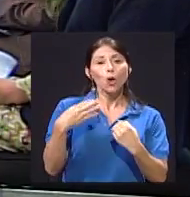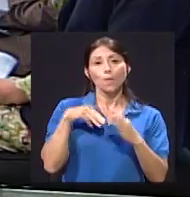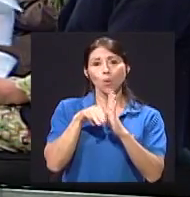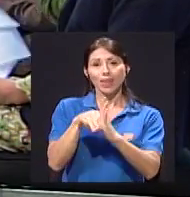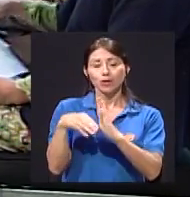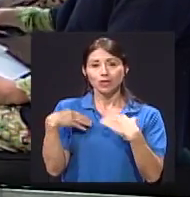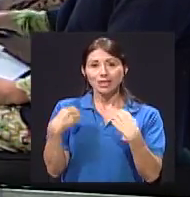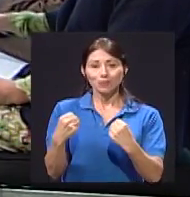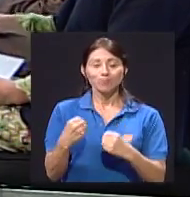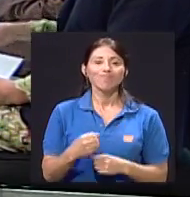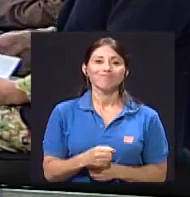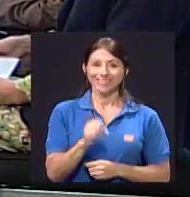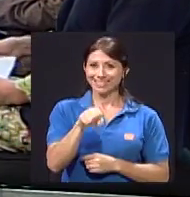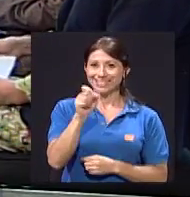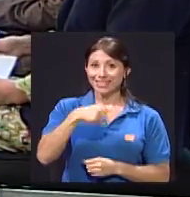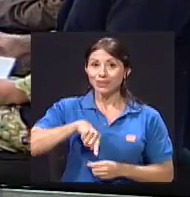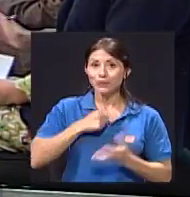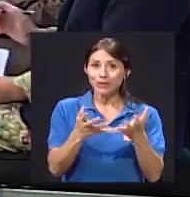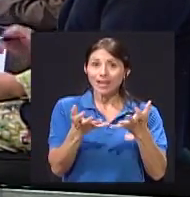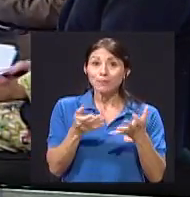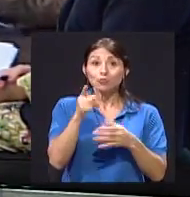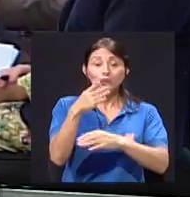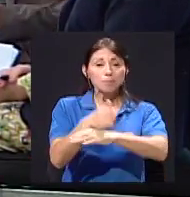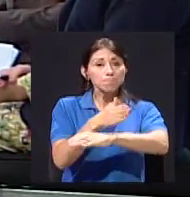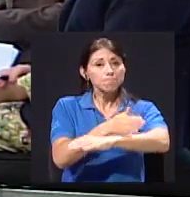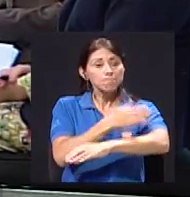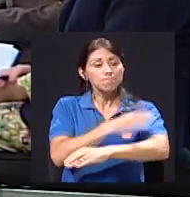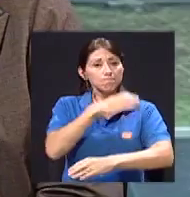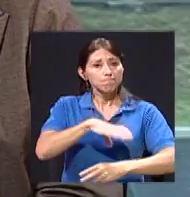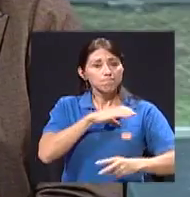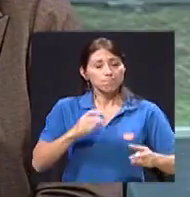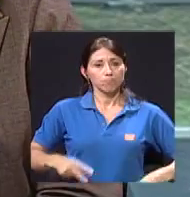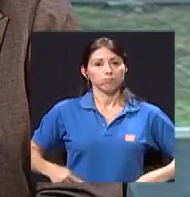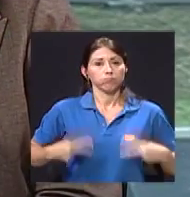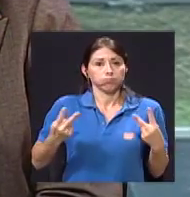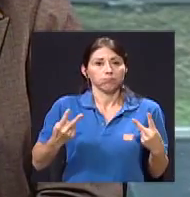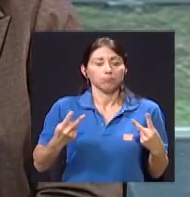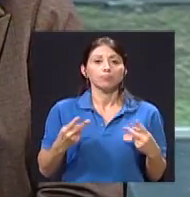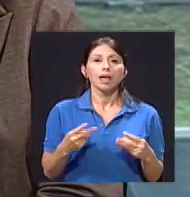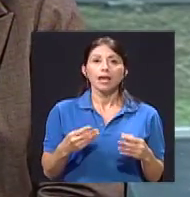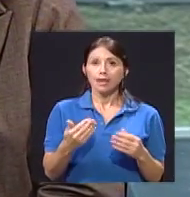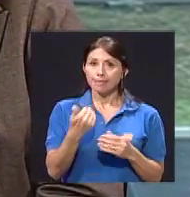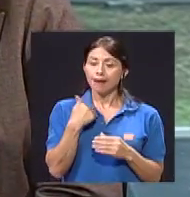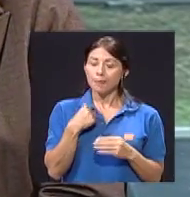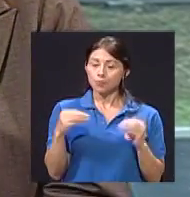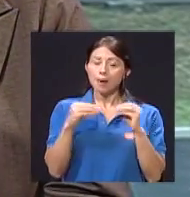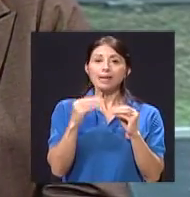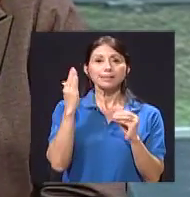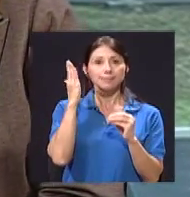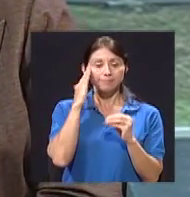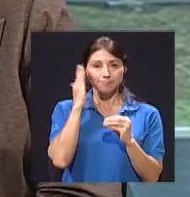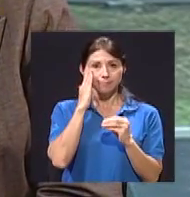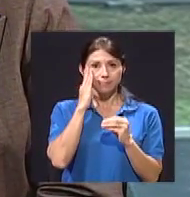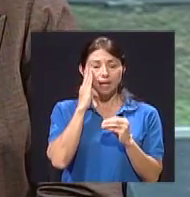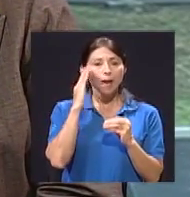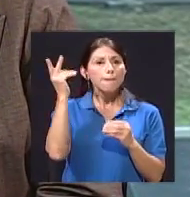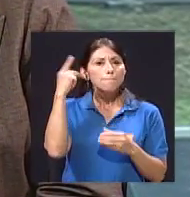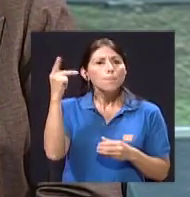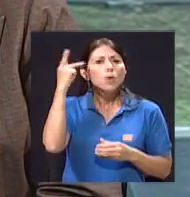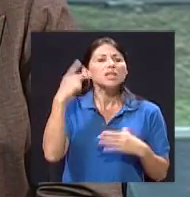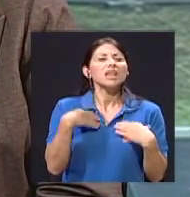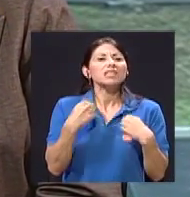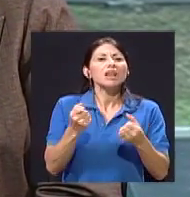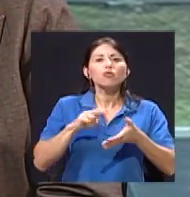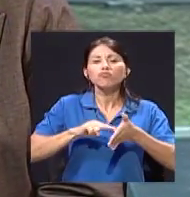esa es nuestra intención, que usted pueda mejorar su calidad de vida, que podamos tener pues mayores conceptos desde qué son las políticas de salud, Seidy, y